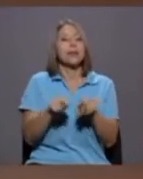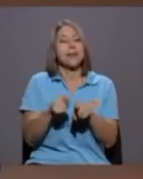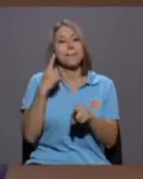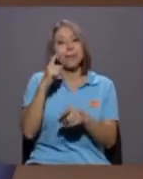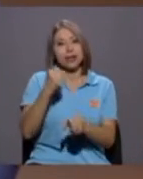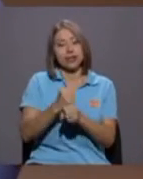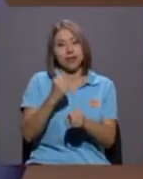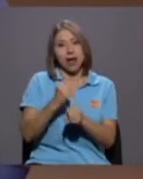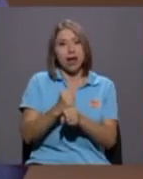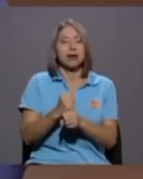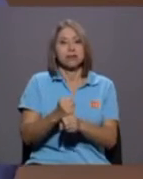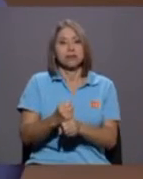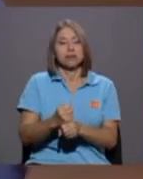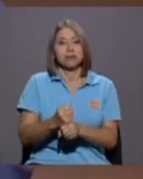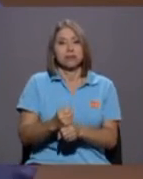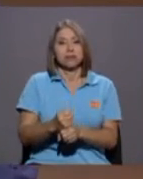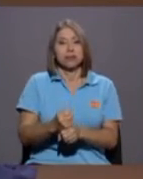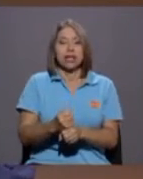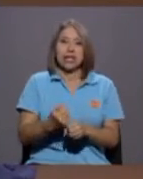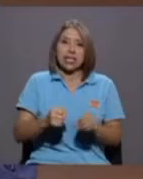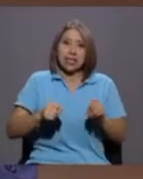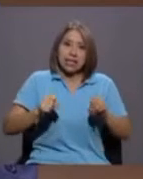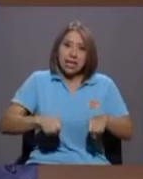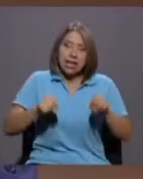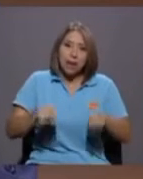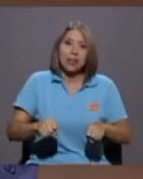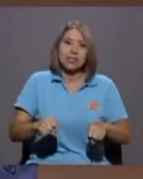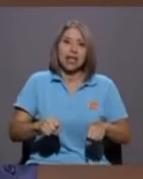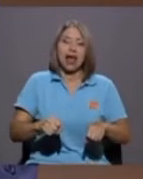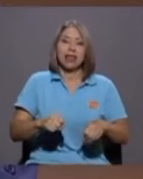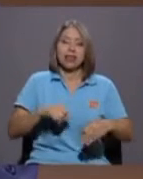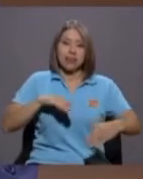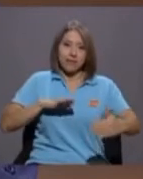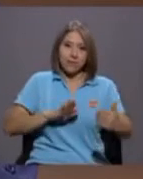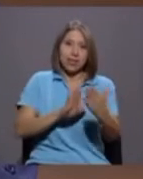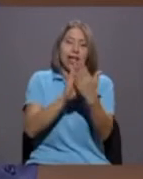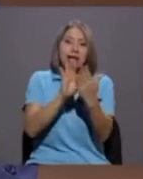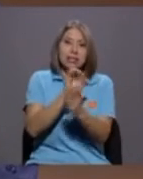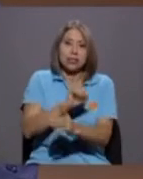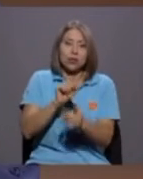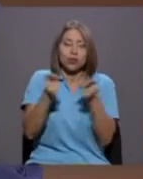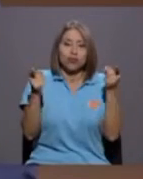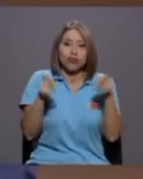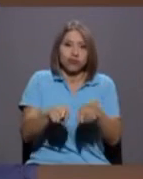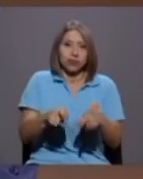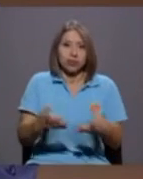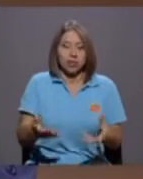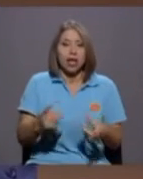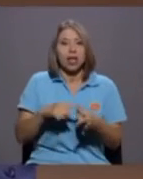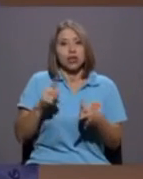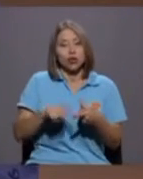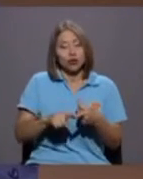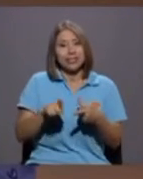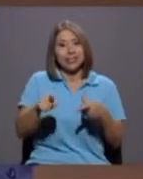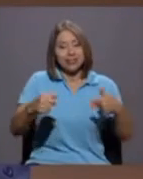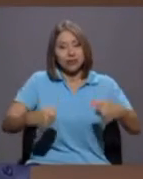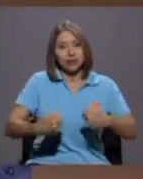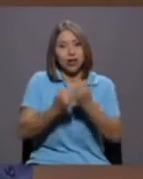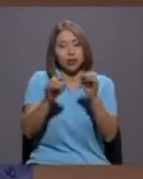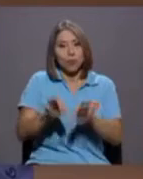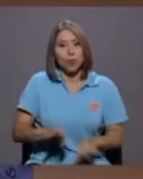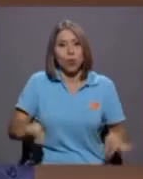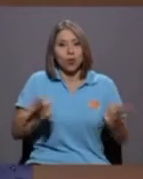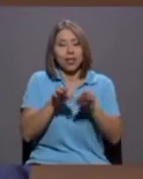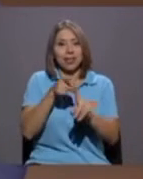trabajar y tener capacidad de hacerle frente si se presenta un evento. Entonces ahí hay un reto importante desde la